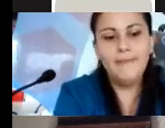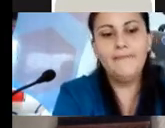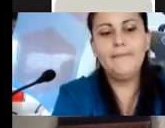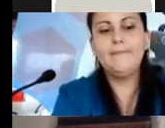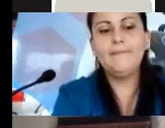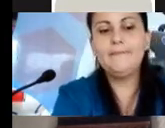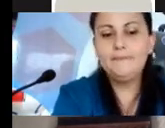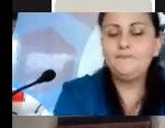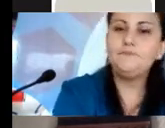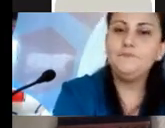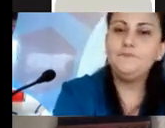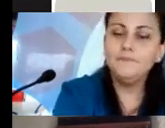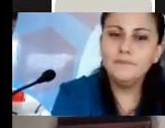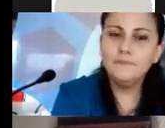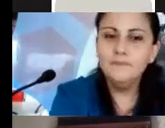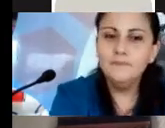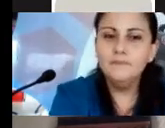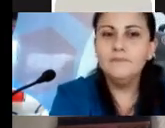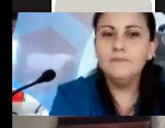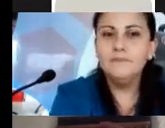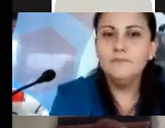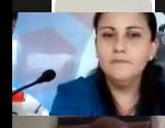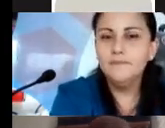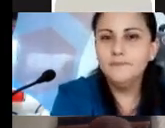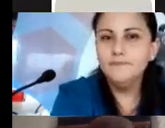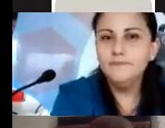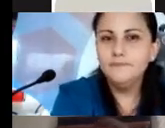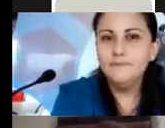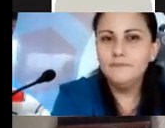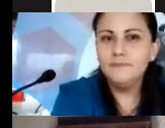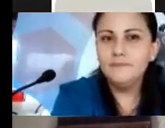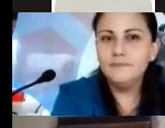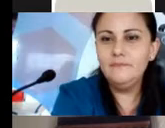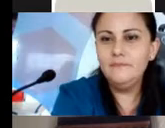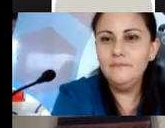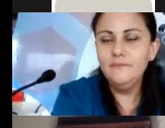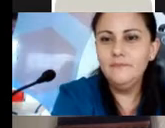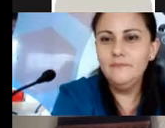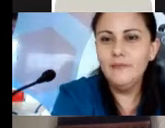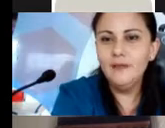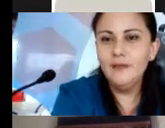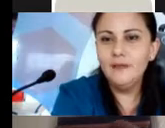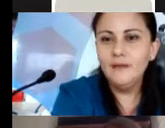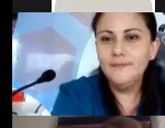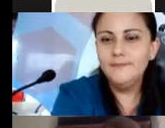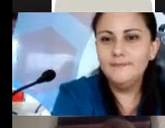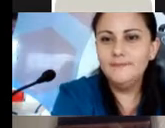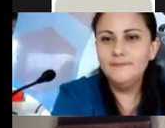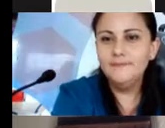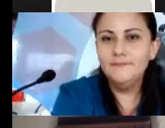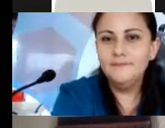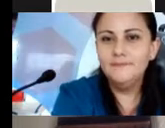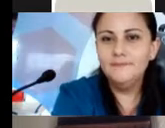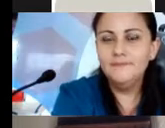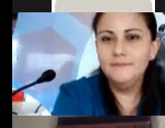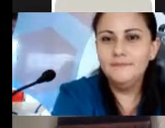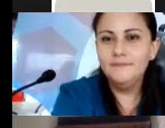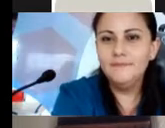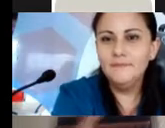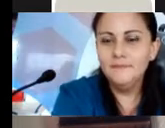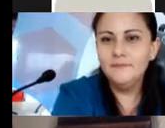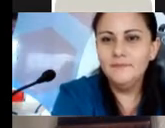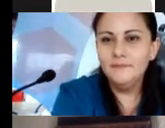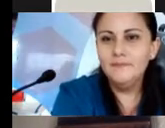de los soportes laterales de tronco, de pelvis, posición del cinturón pélvico, posición de la posible pechera, posición de una